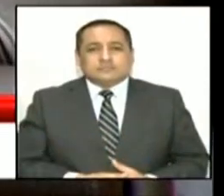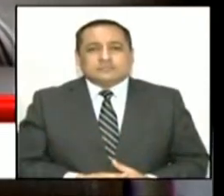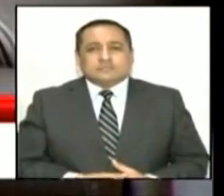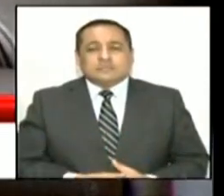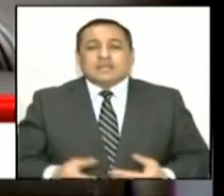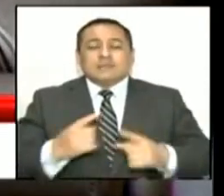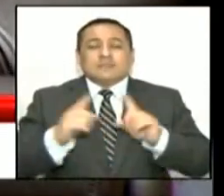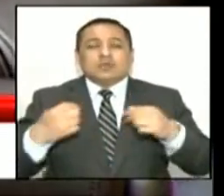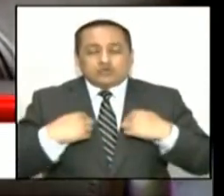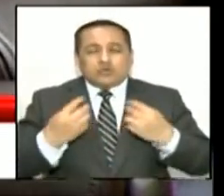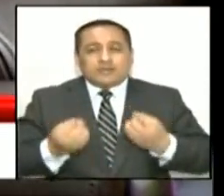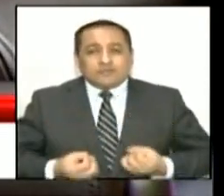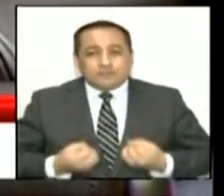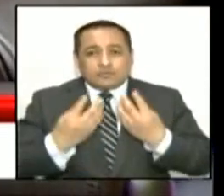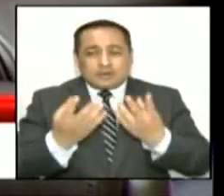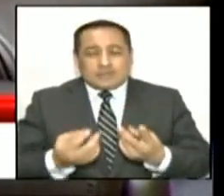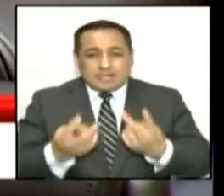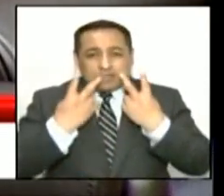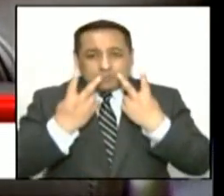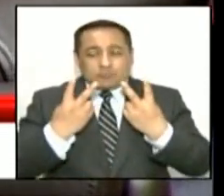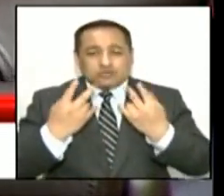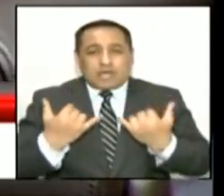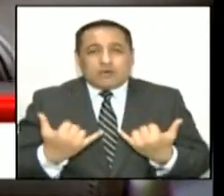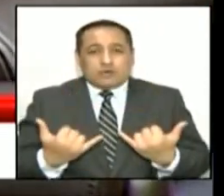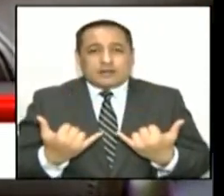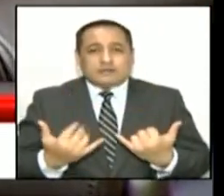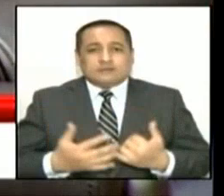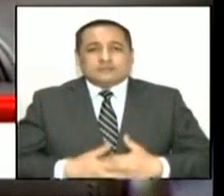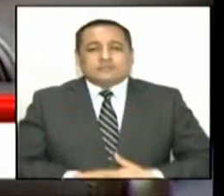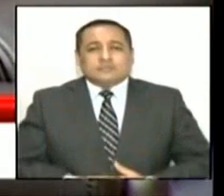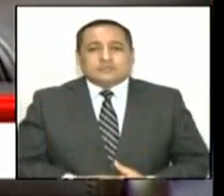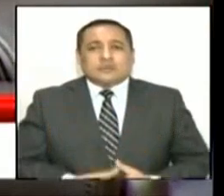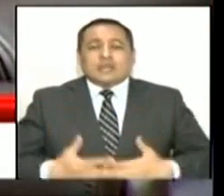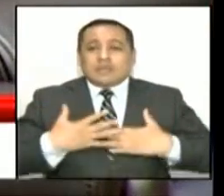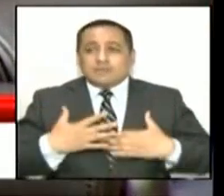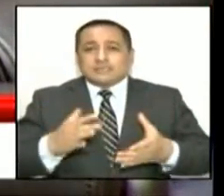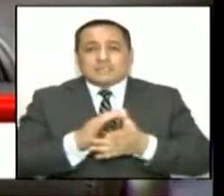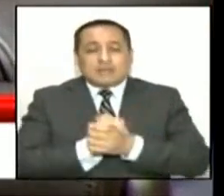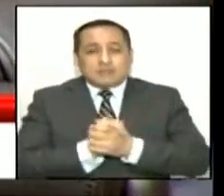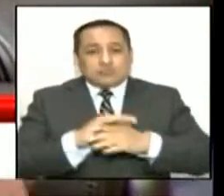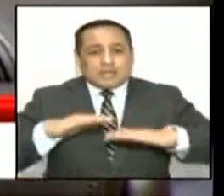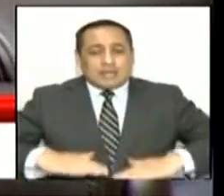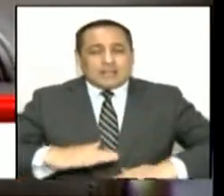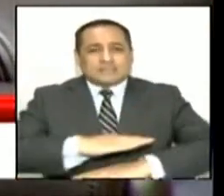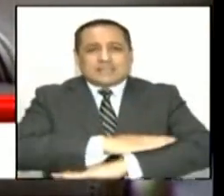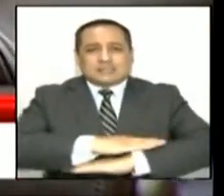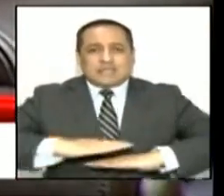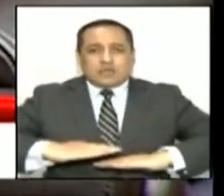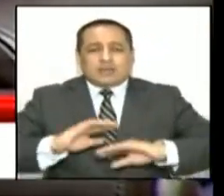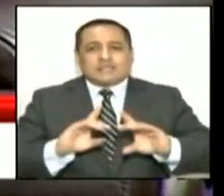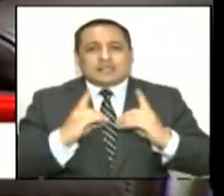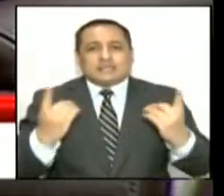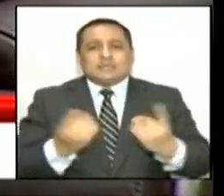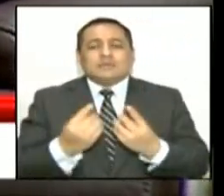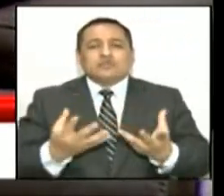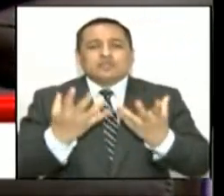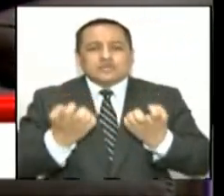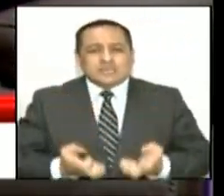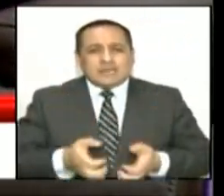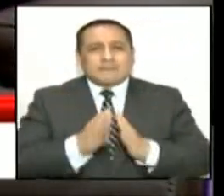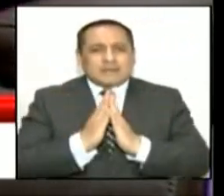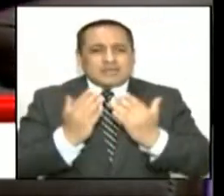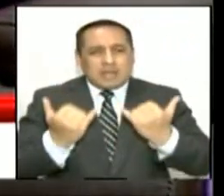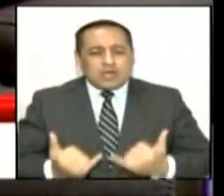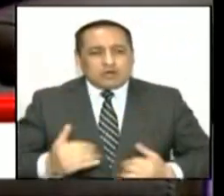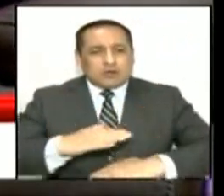Pero déjenme decir lo que veo que tenemos ahora. A mis colegas en la mesa directiva quisiera plantearles que es una mesa